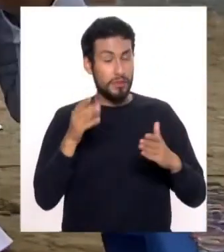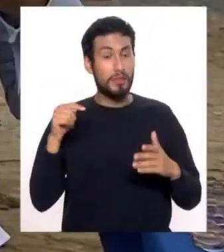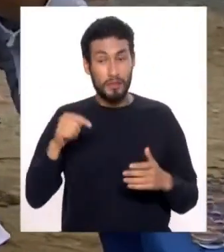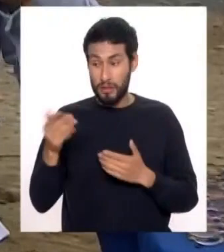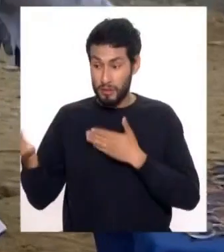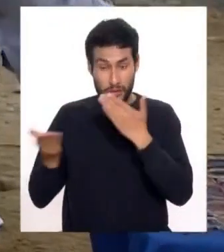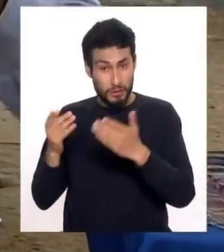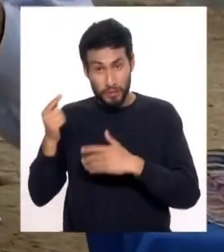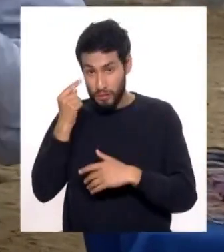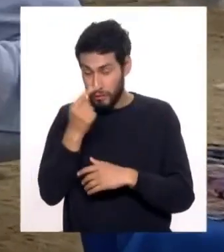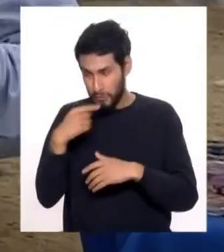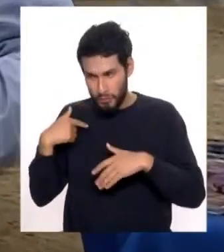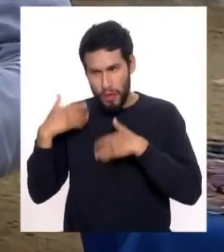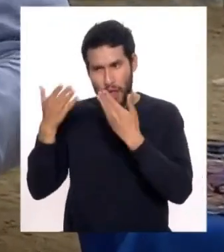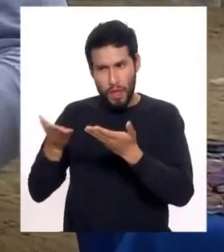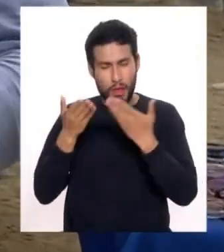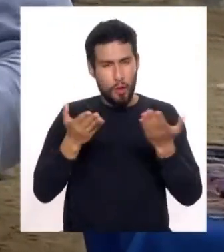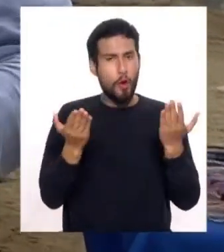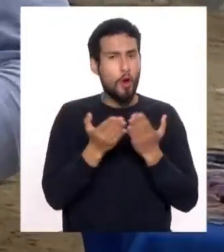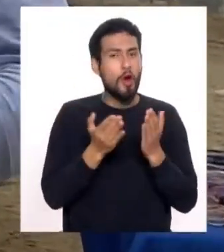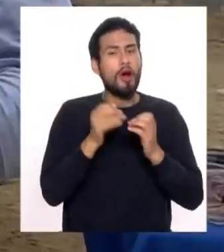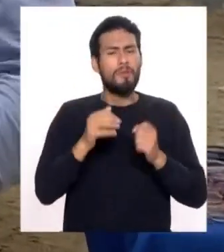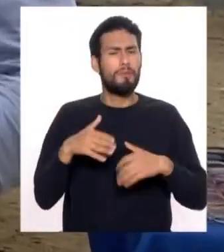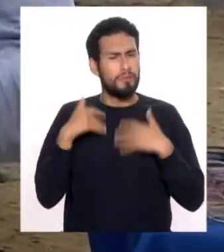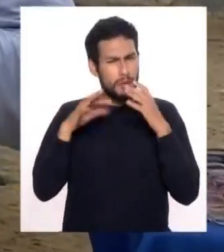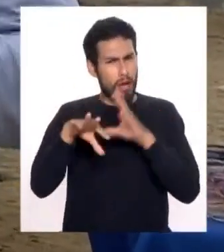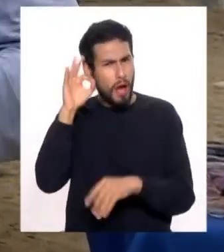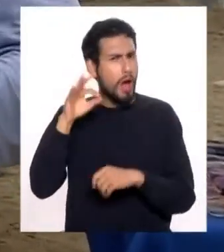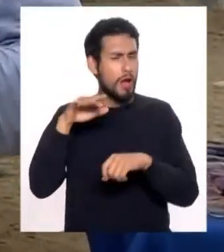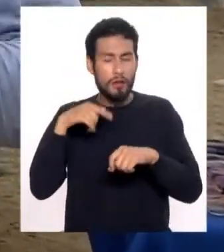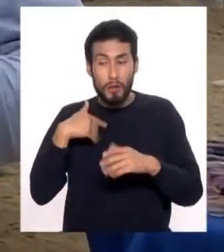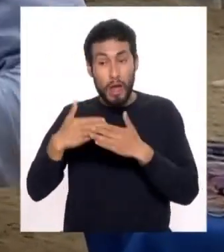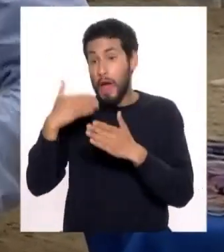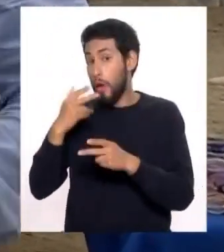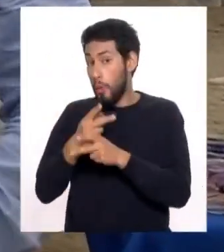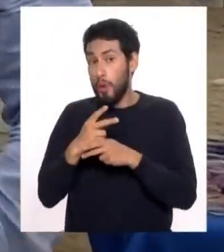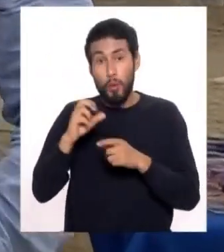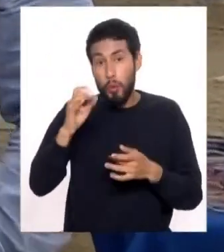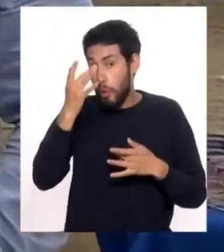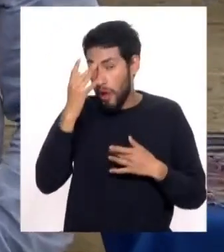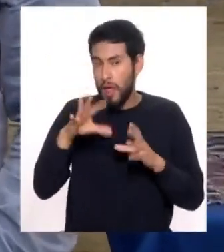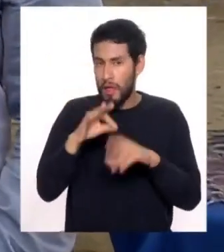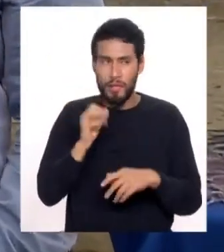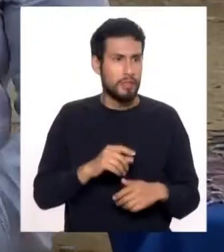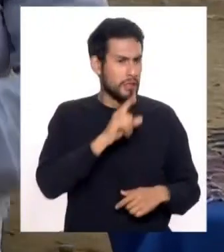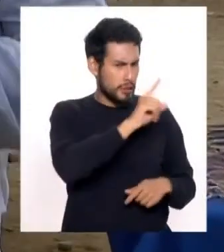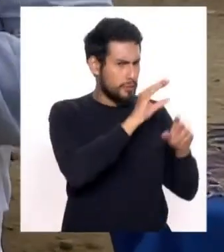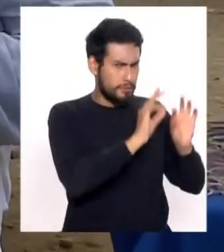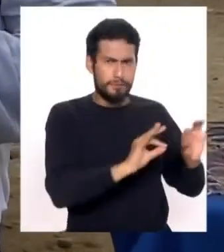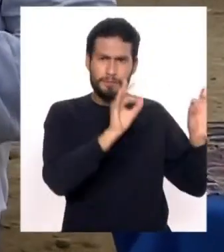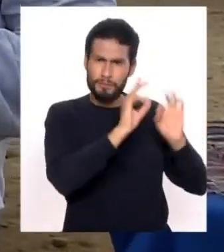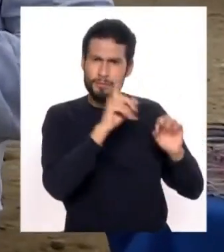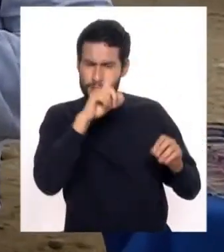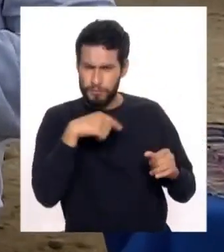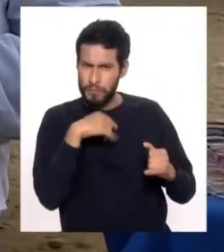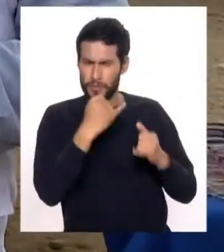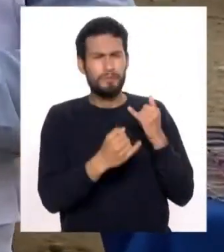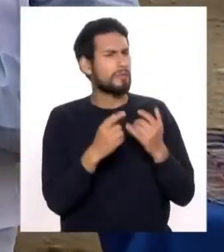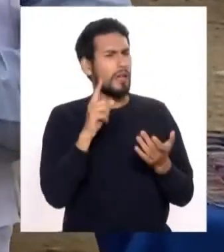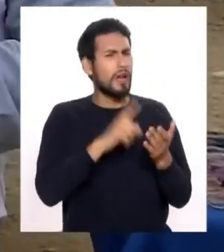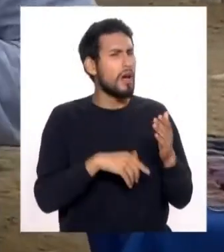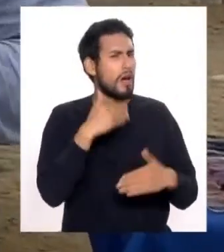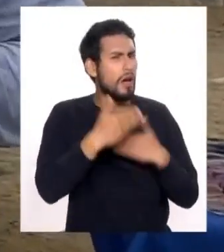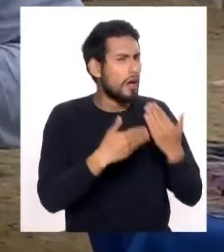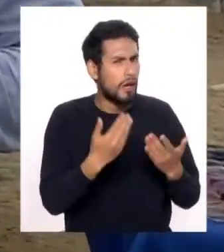estos servicios a los colegios para que puedan diagnosticarse de manera preventiva cualquier patología que pueda existir. Eso es importantísimo y con eso quiero cerrar. ¿Cuál es el